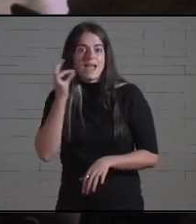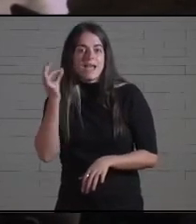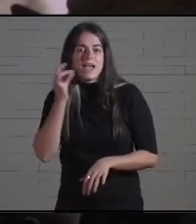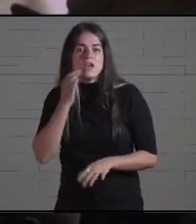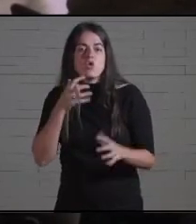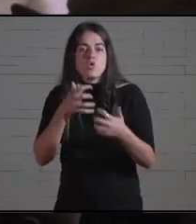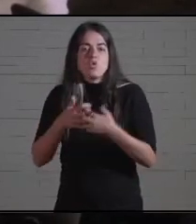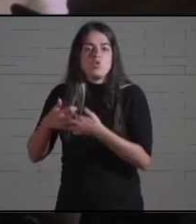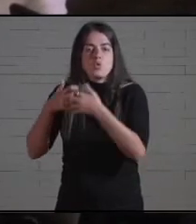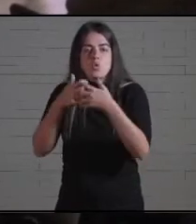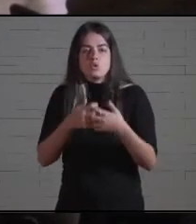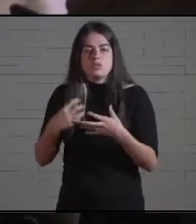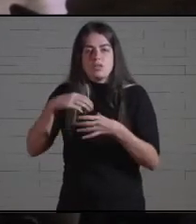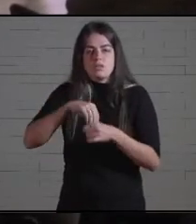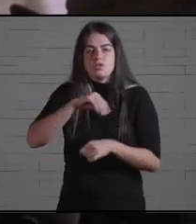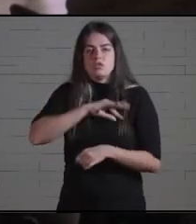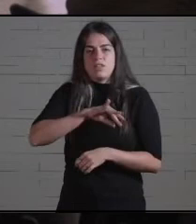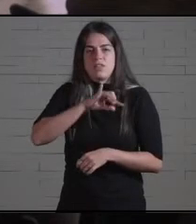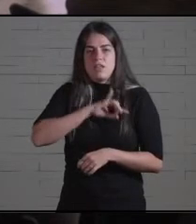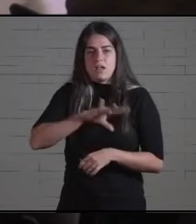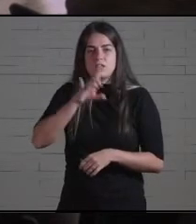en los sindicatos